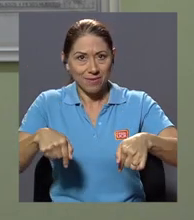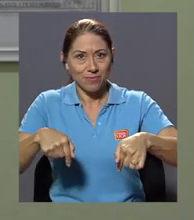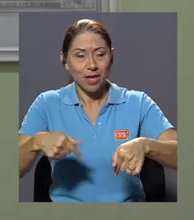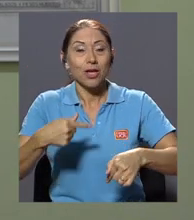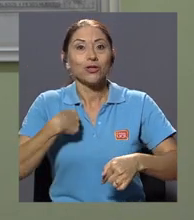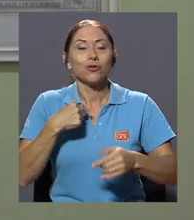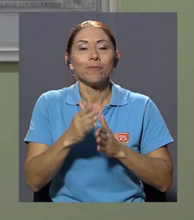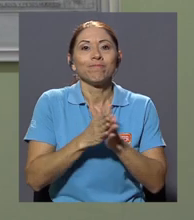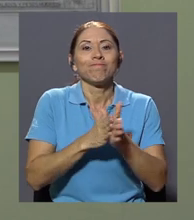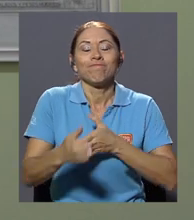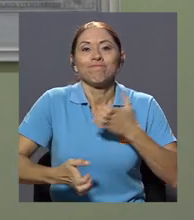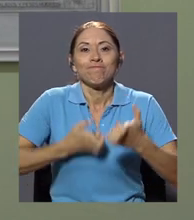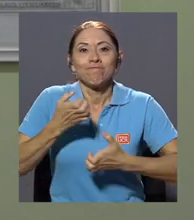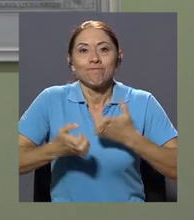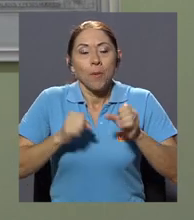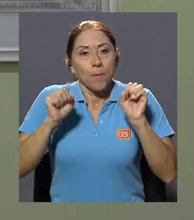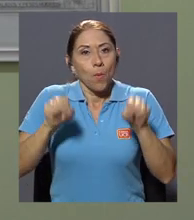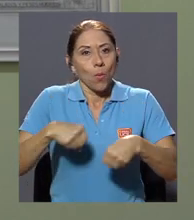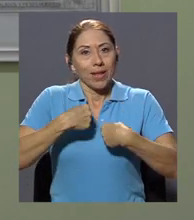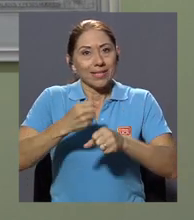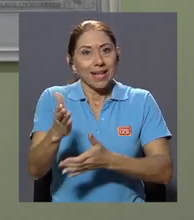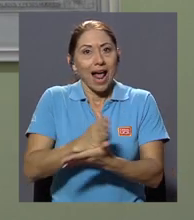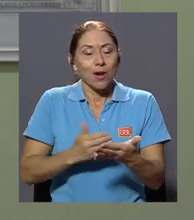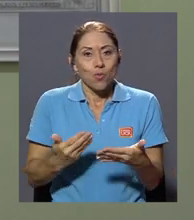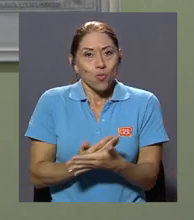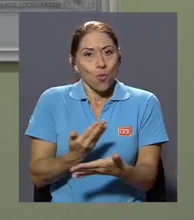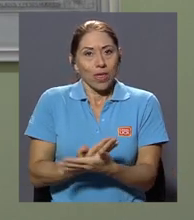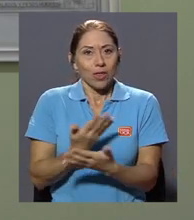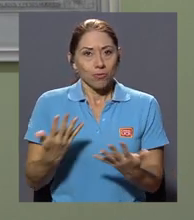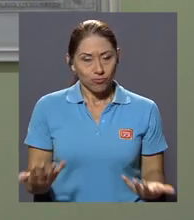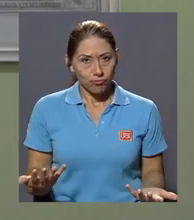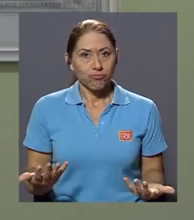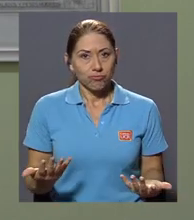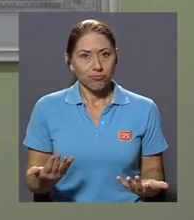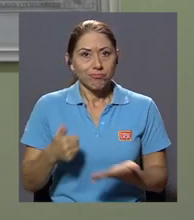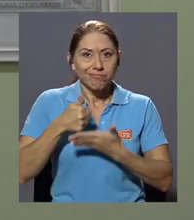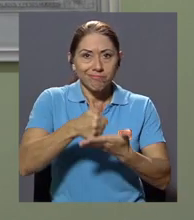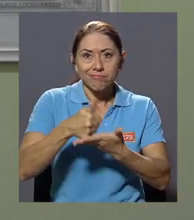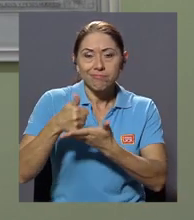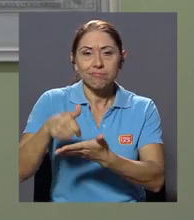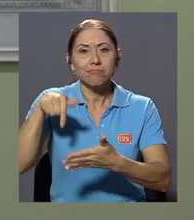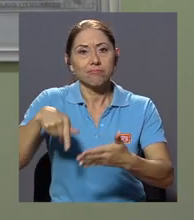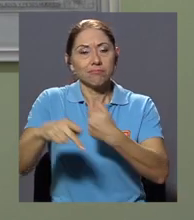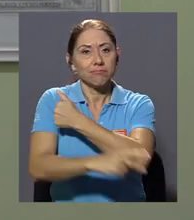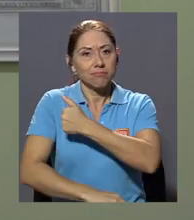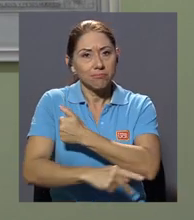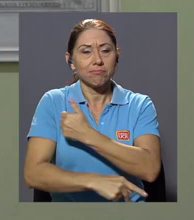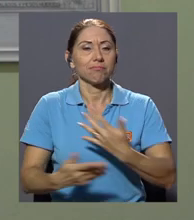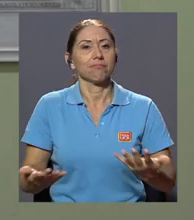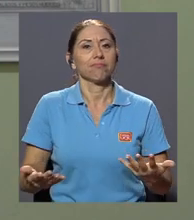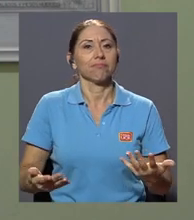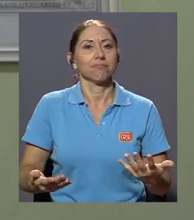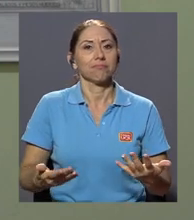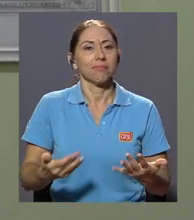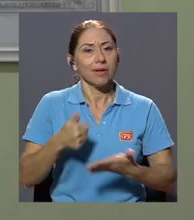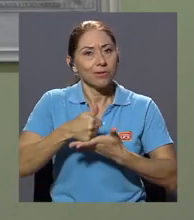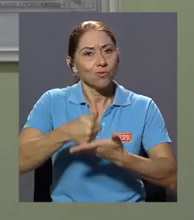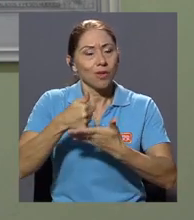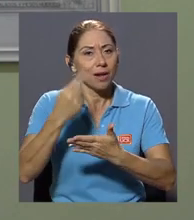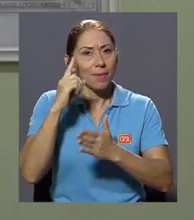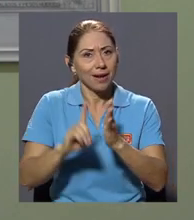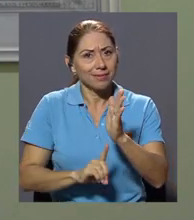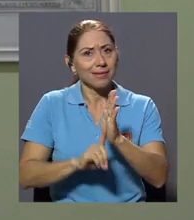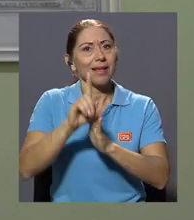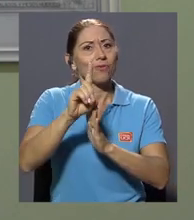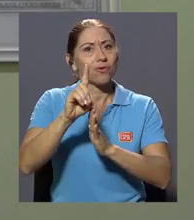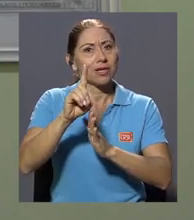me ilusionó el poder hacer algo novedoso, el ayudar a este país, ayudar a que se